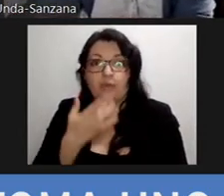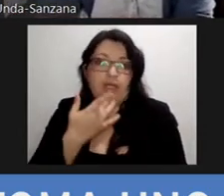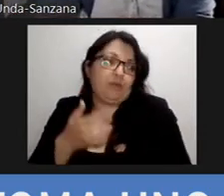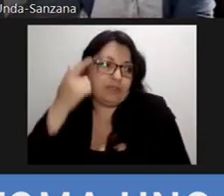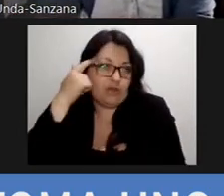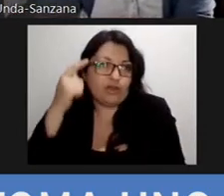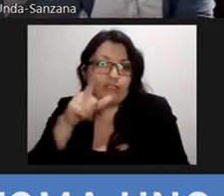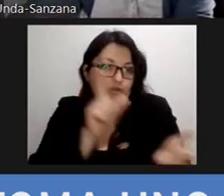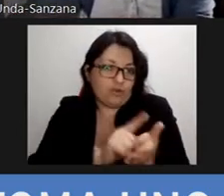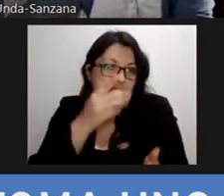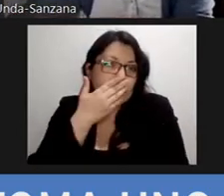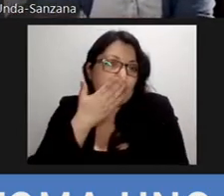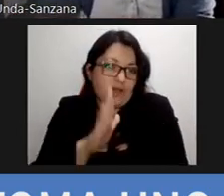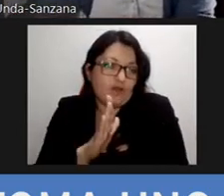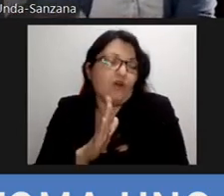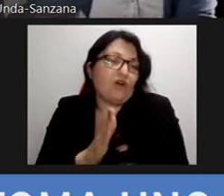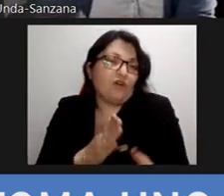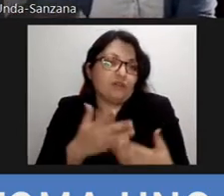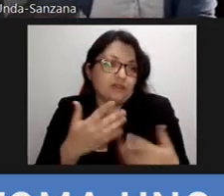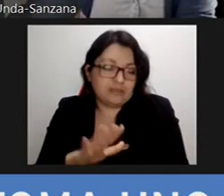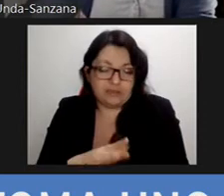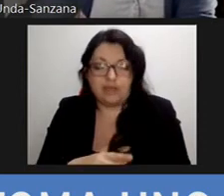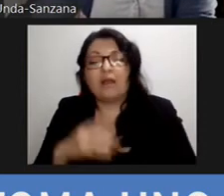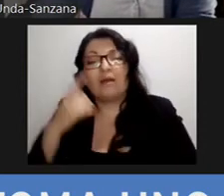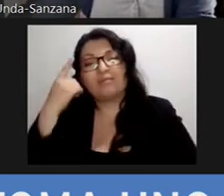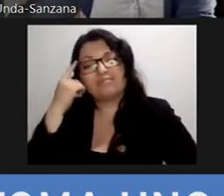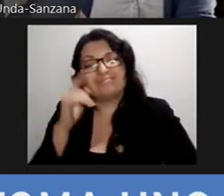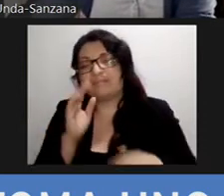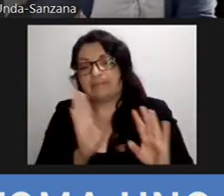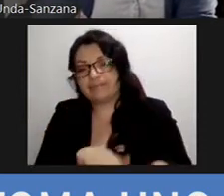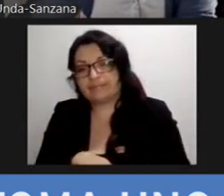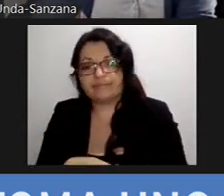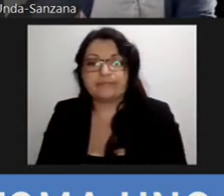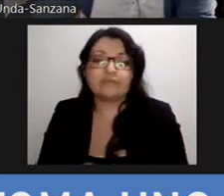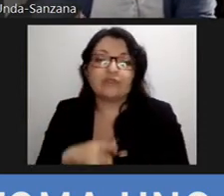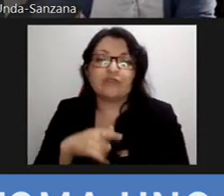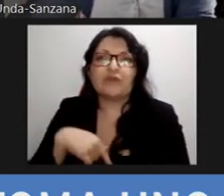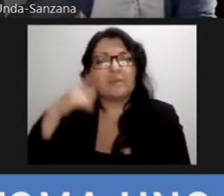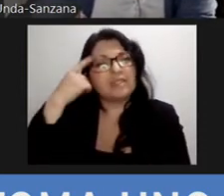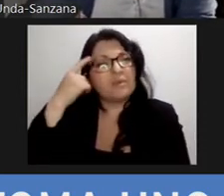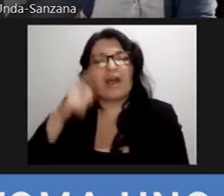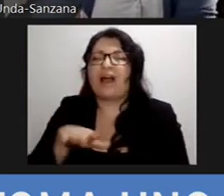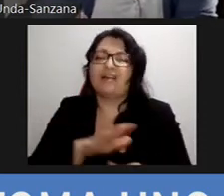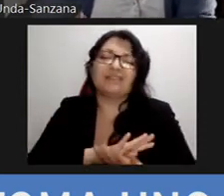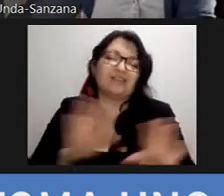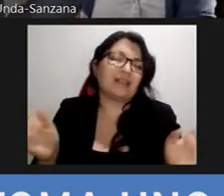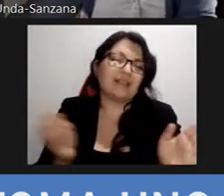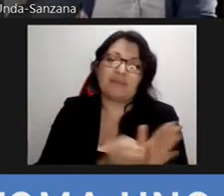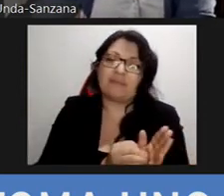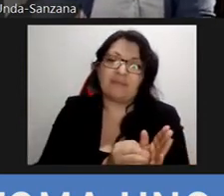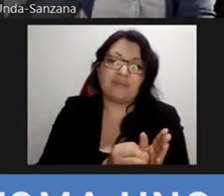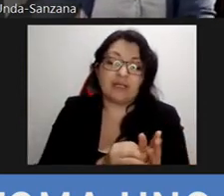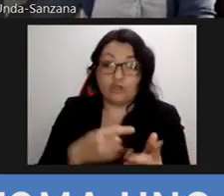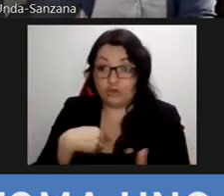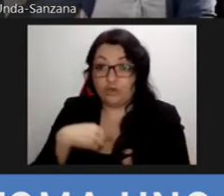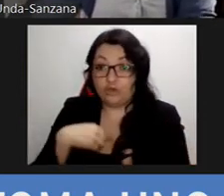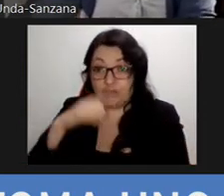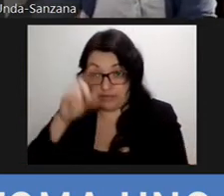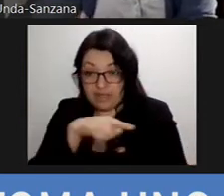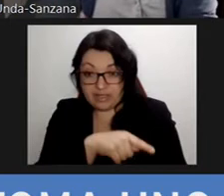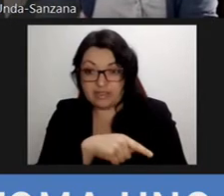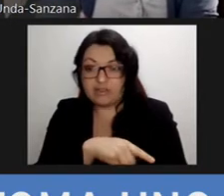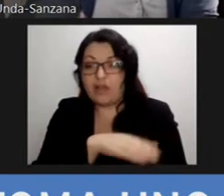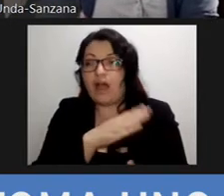mejor de los lugares que habían encontrado. Y en principio esto parece el final de la historia, y así me la sabía